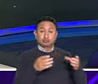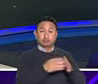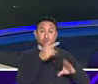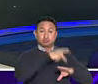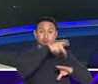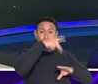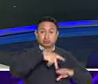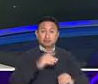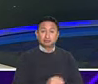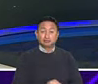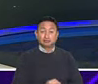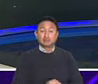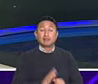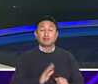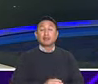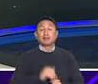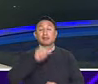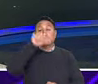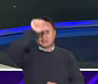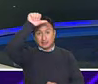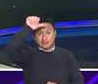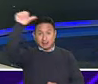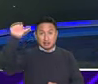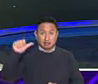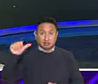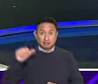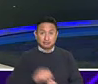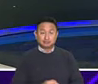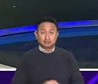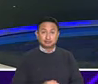Pichincha, y se encuentra nuestra compañera Adriana Rojas.